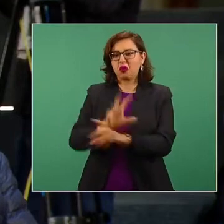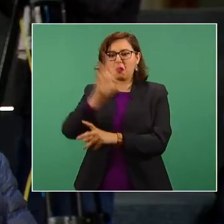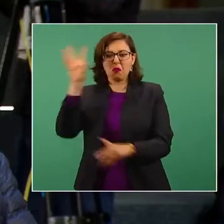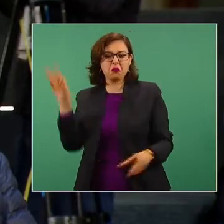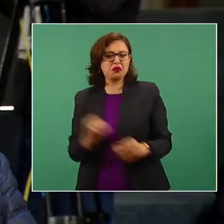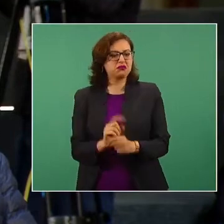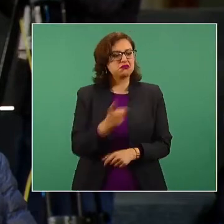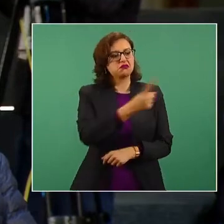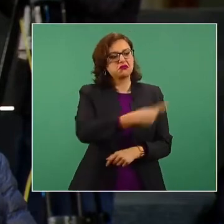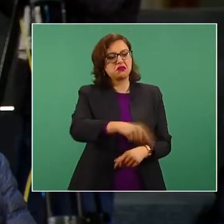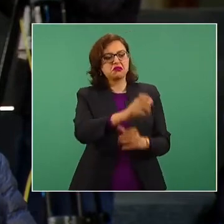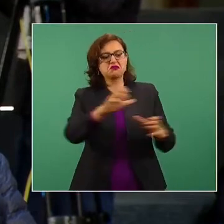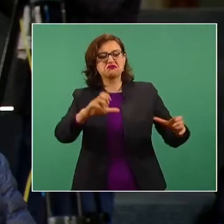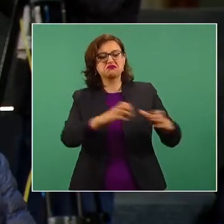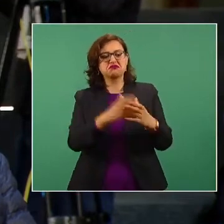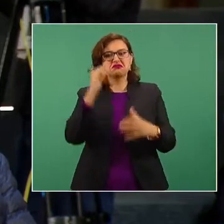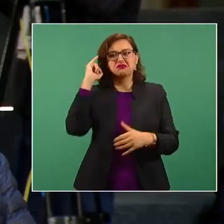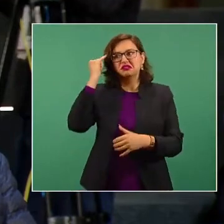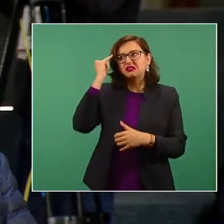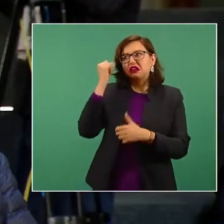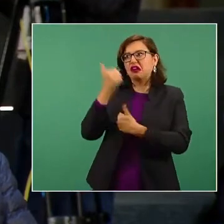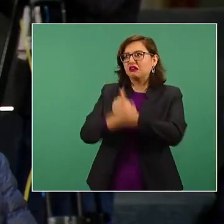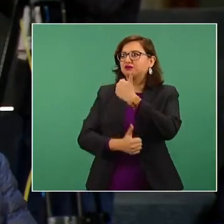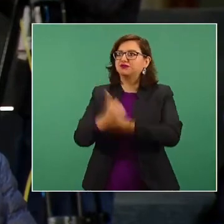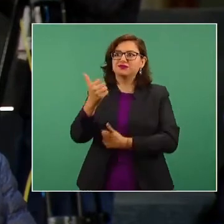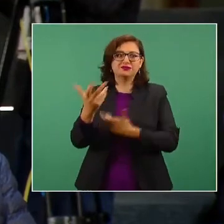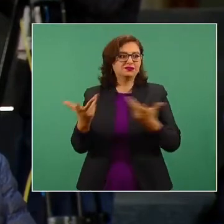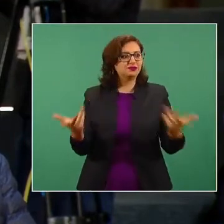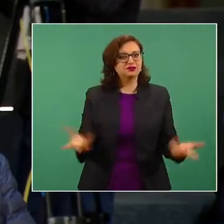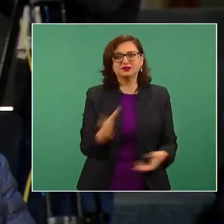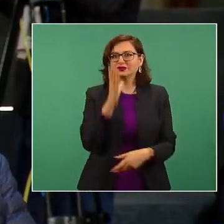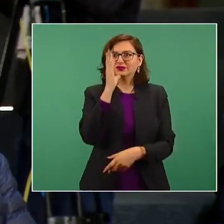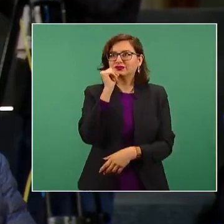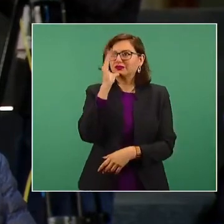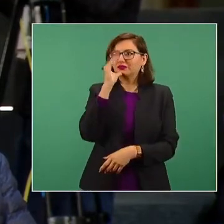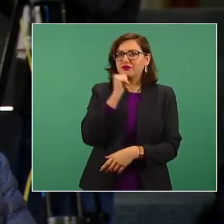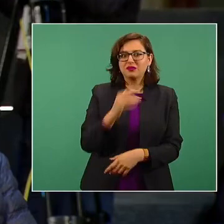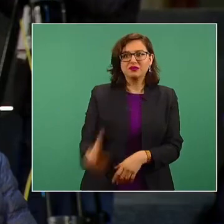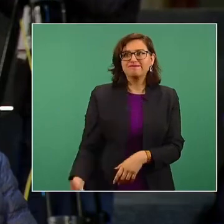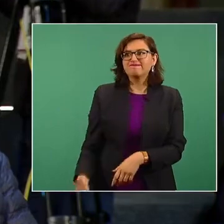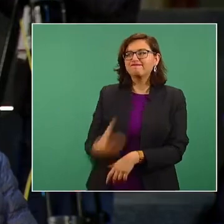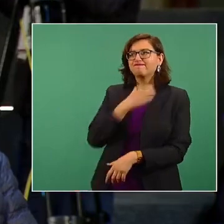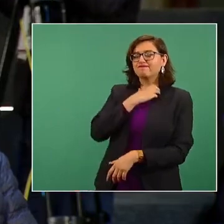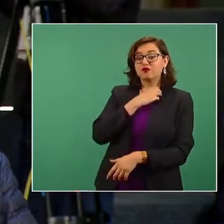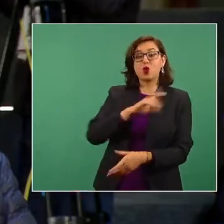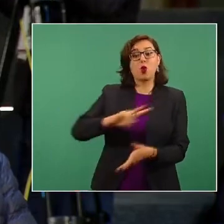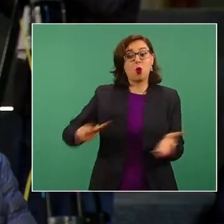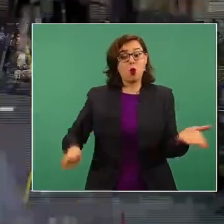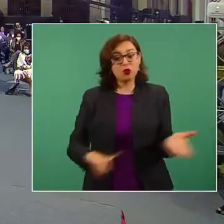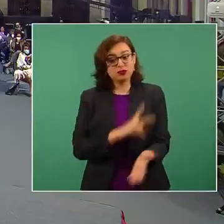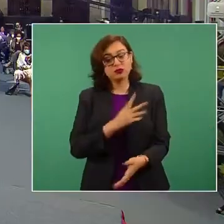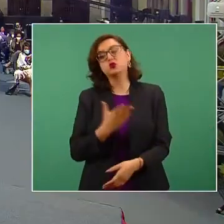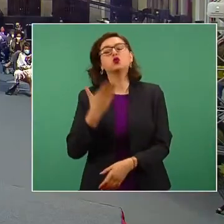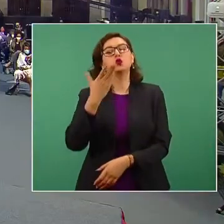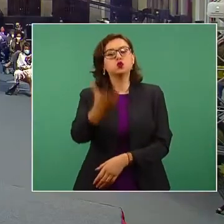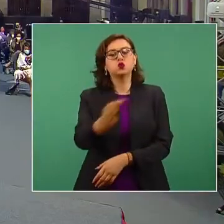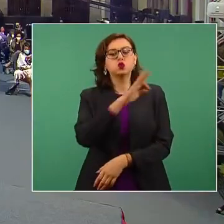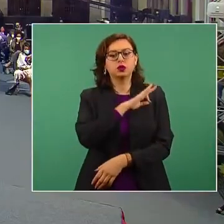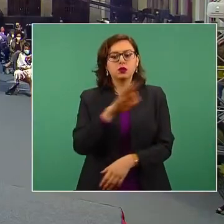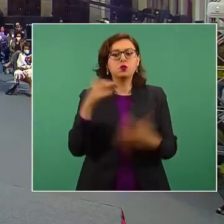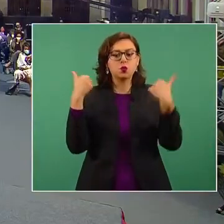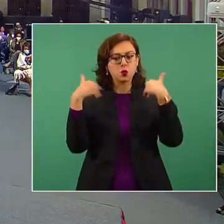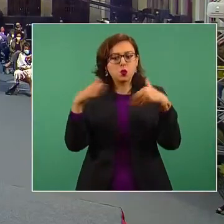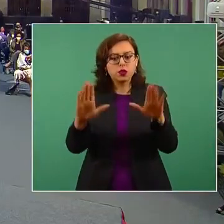parte, presidente, a la Cámara de Diputados para que no se cometa este atropello? Inclusive desde su programa Sembrando,